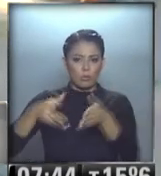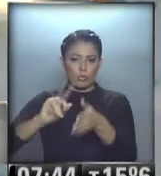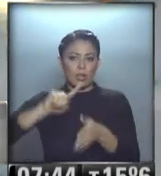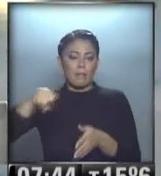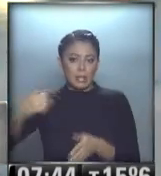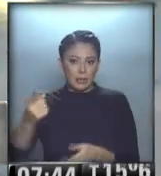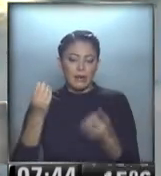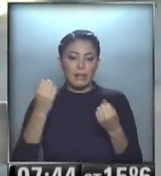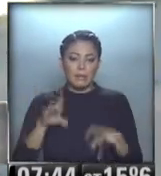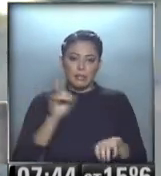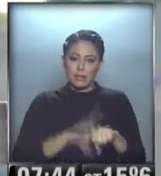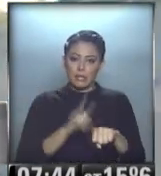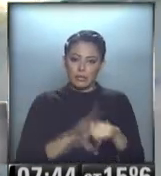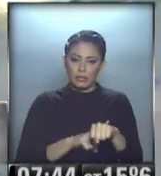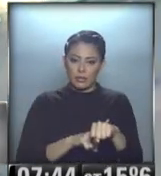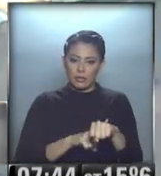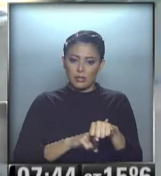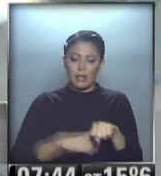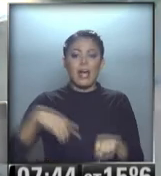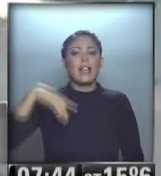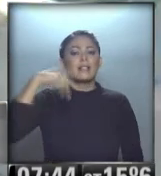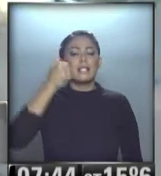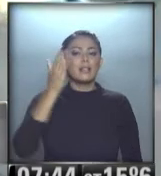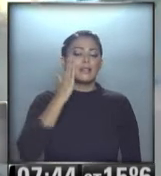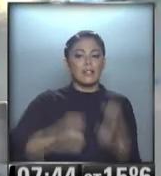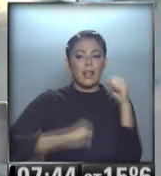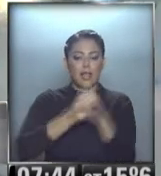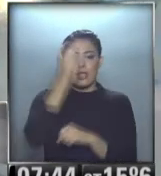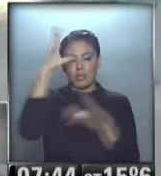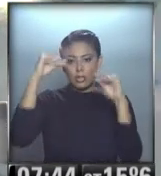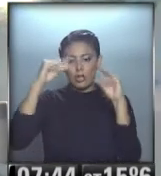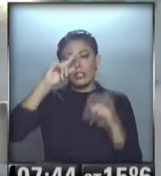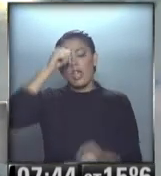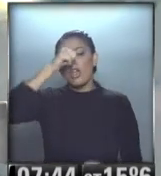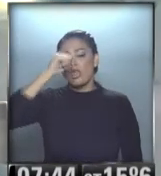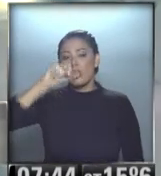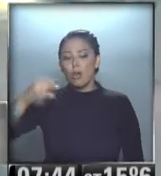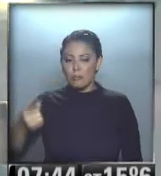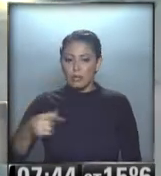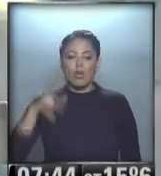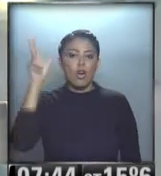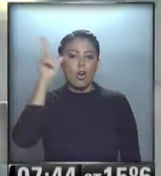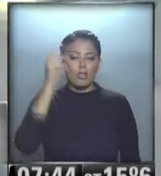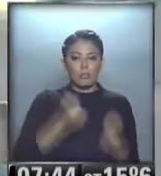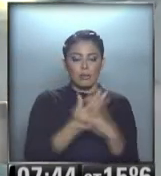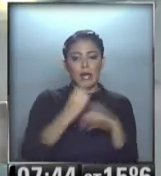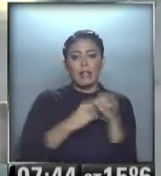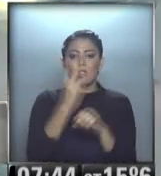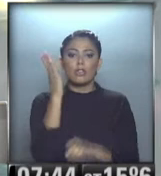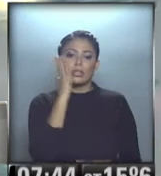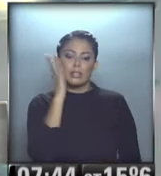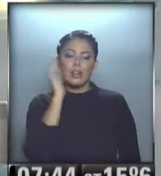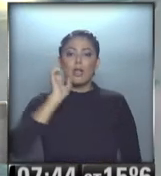a partir de las 18 y hasta las 24, y el domingo a partir de las 8 y hasta las 14. Por este